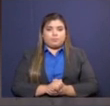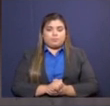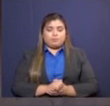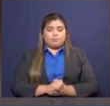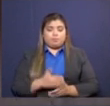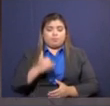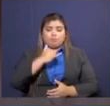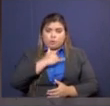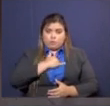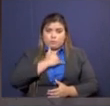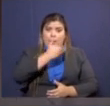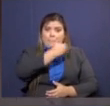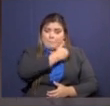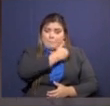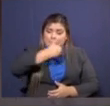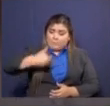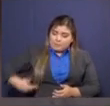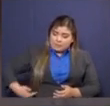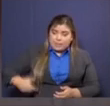Como presidente de la República,